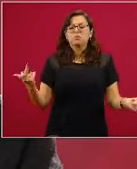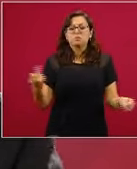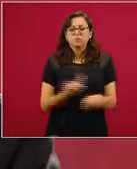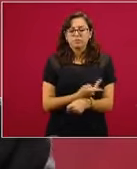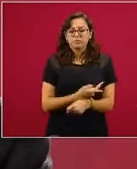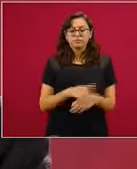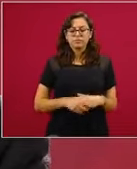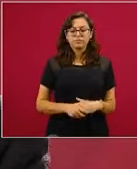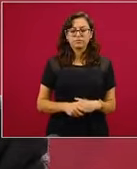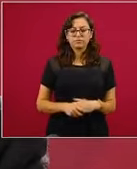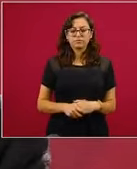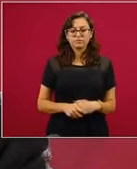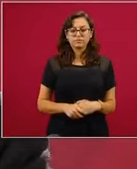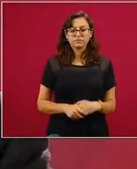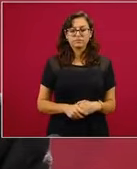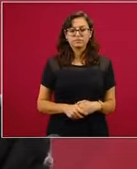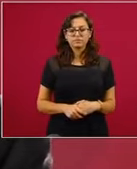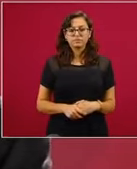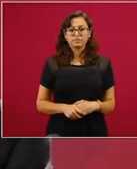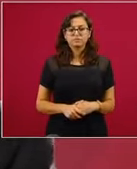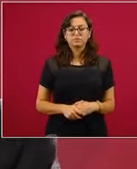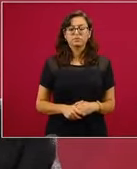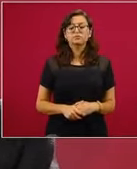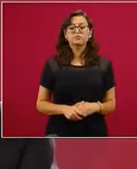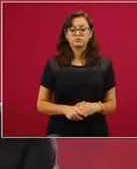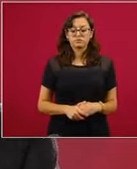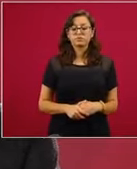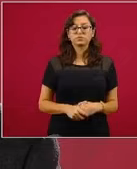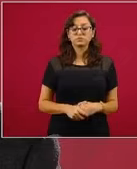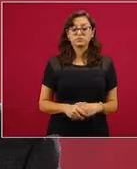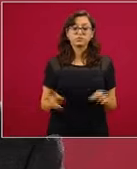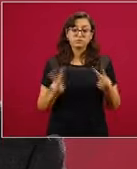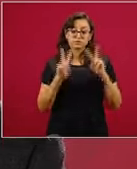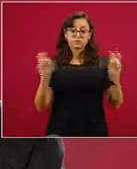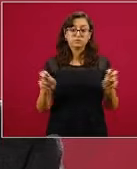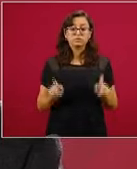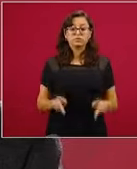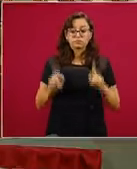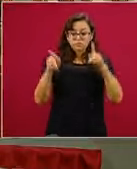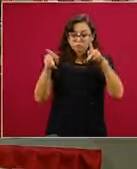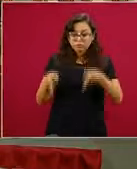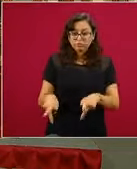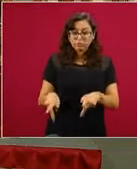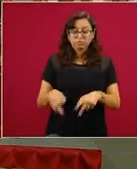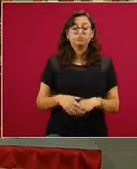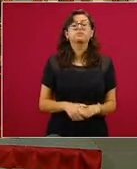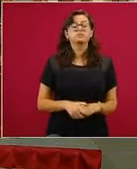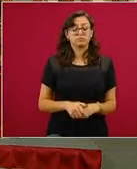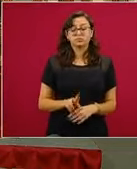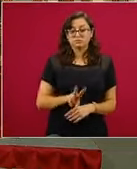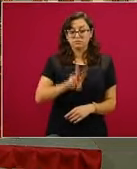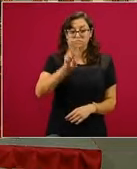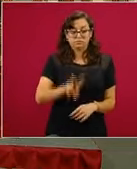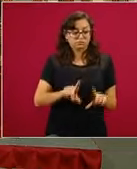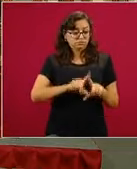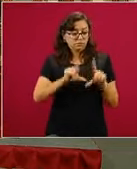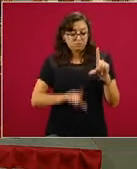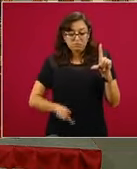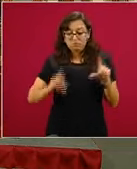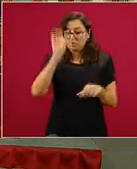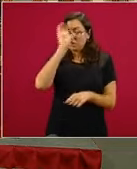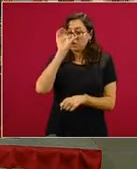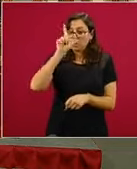gracias. Empiezo con esta sobre los panteones. Efectivamente, en México, en nuestra